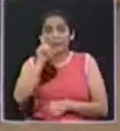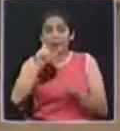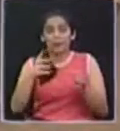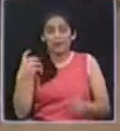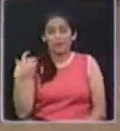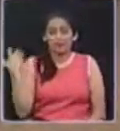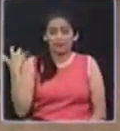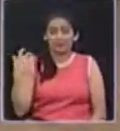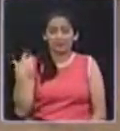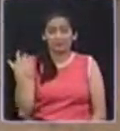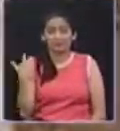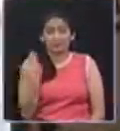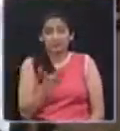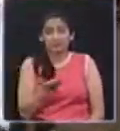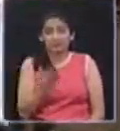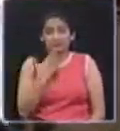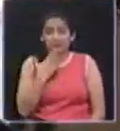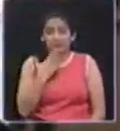Lasso.